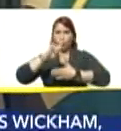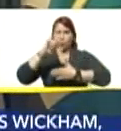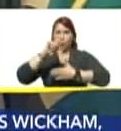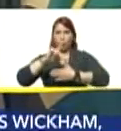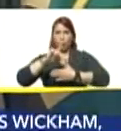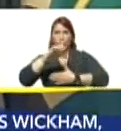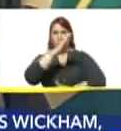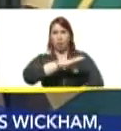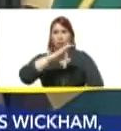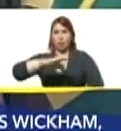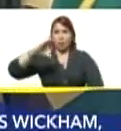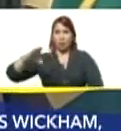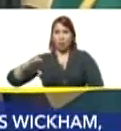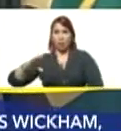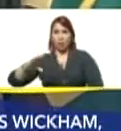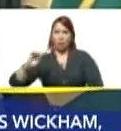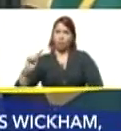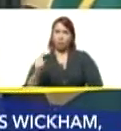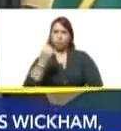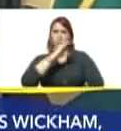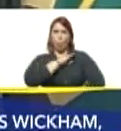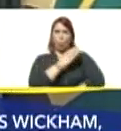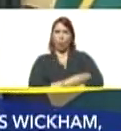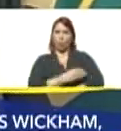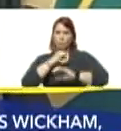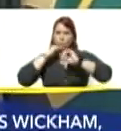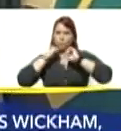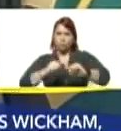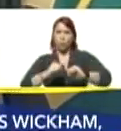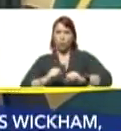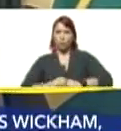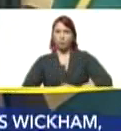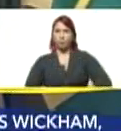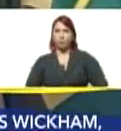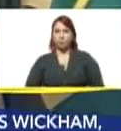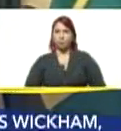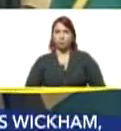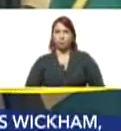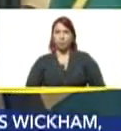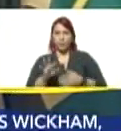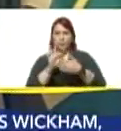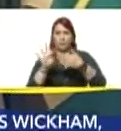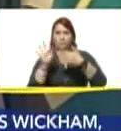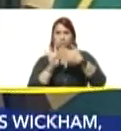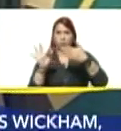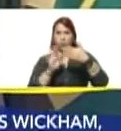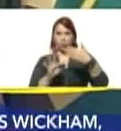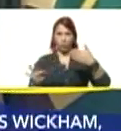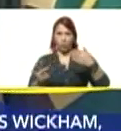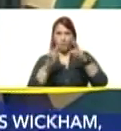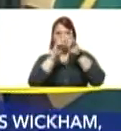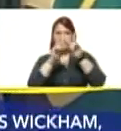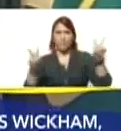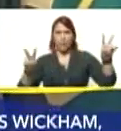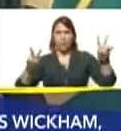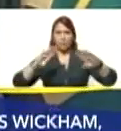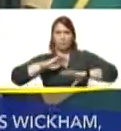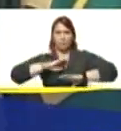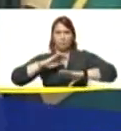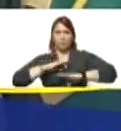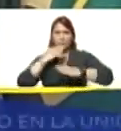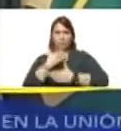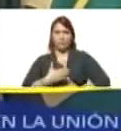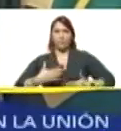Caribe en un poderoso bloque de fuerza en función de la paz, del bienestar y la